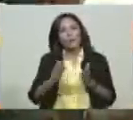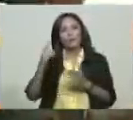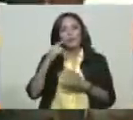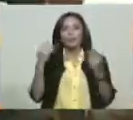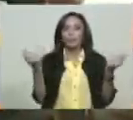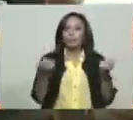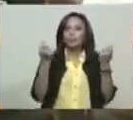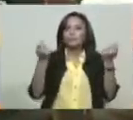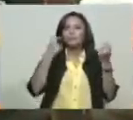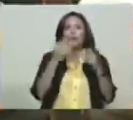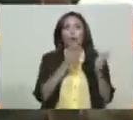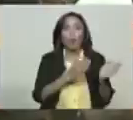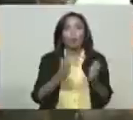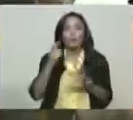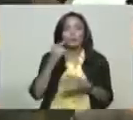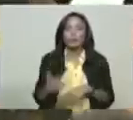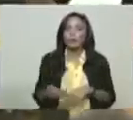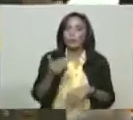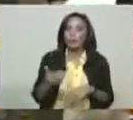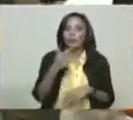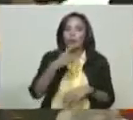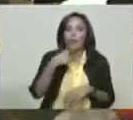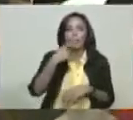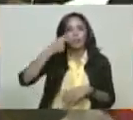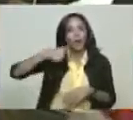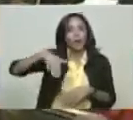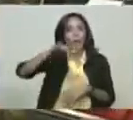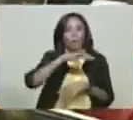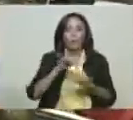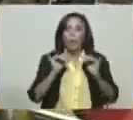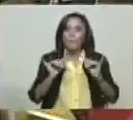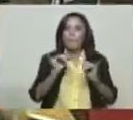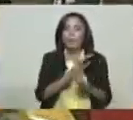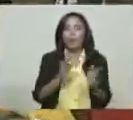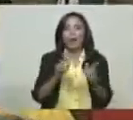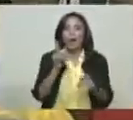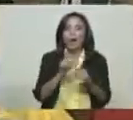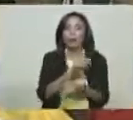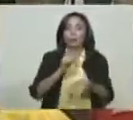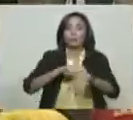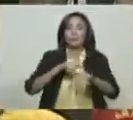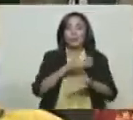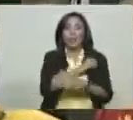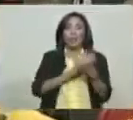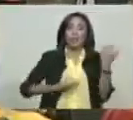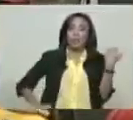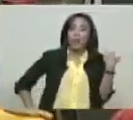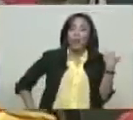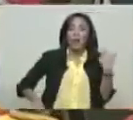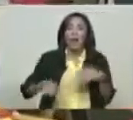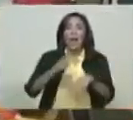campo organizativo político del pueblo que no aceptan demoras.